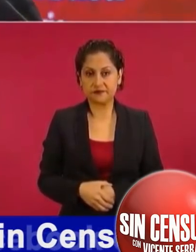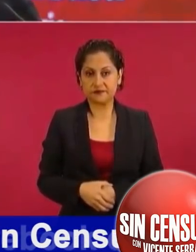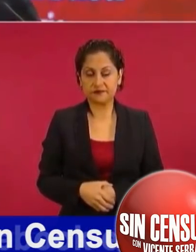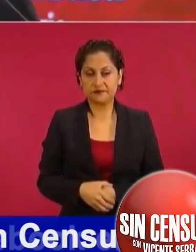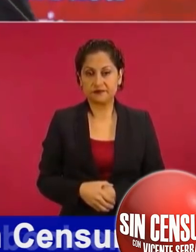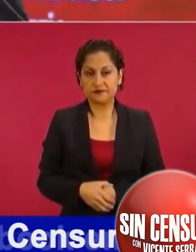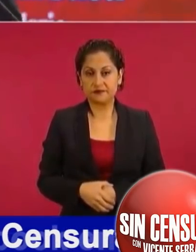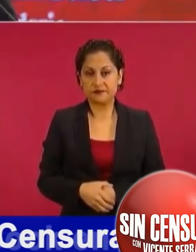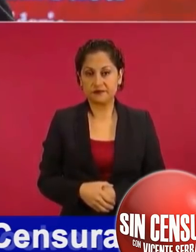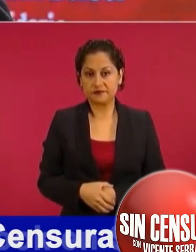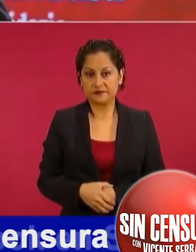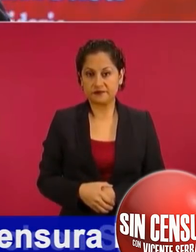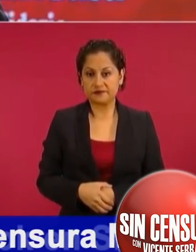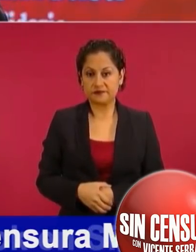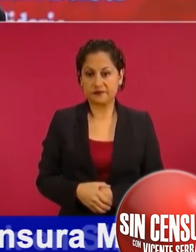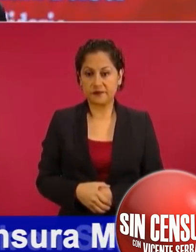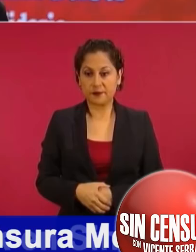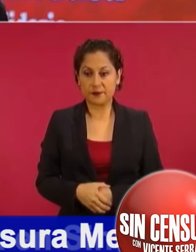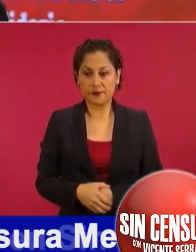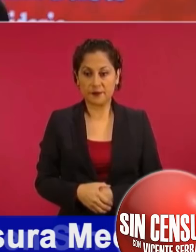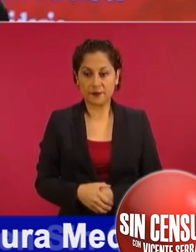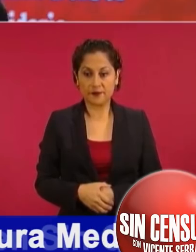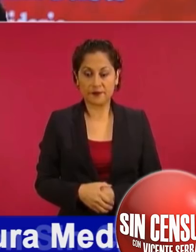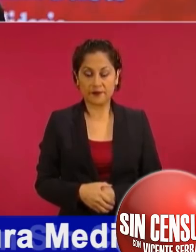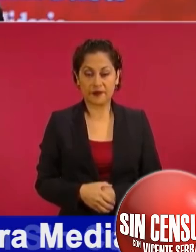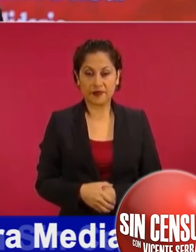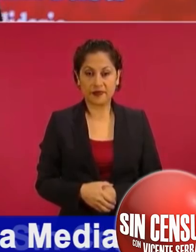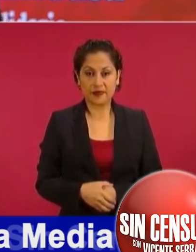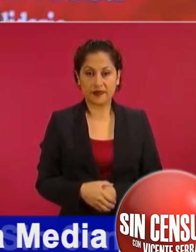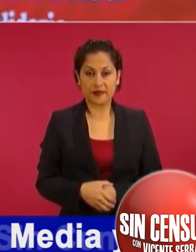Eso se tiene que ver.